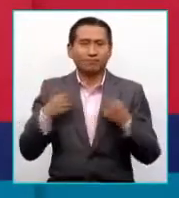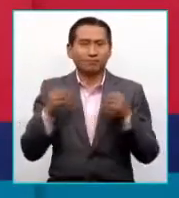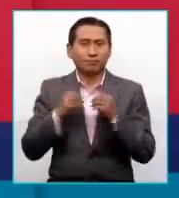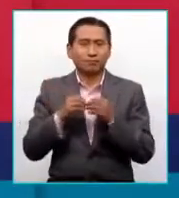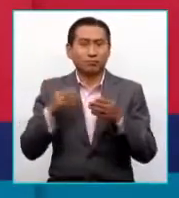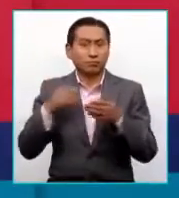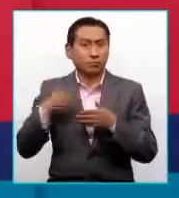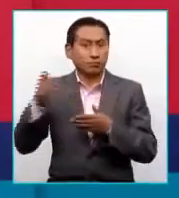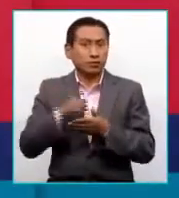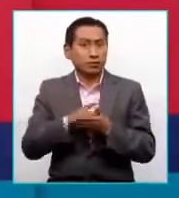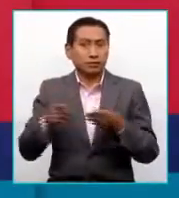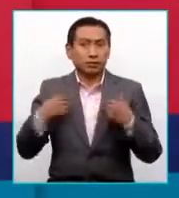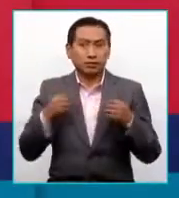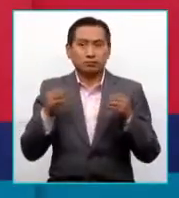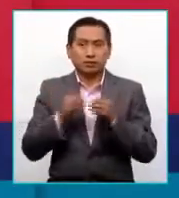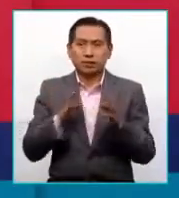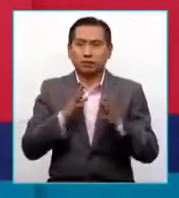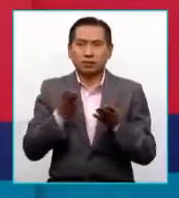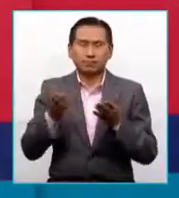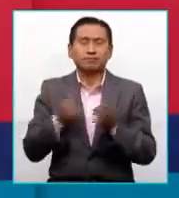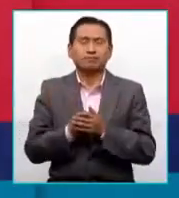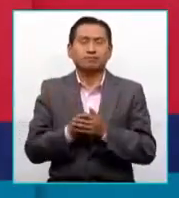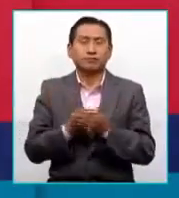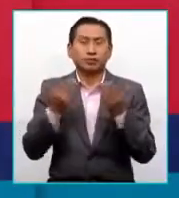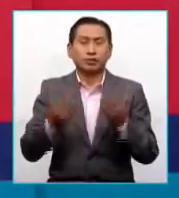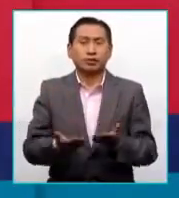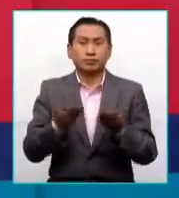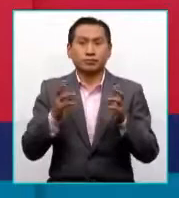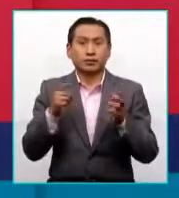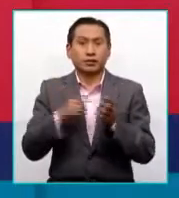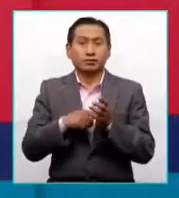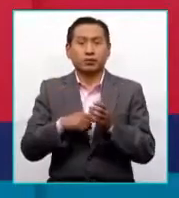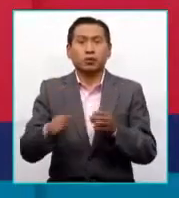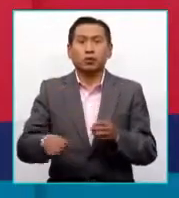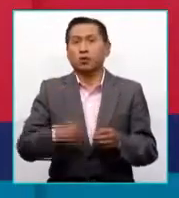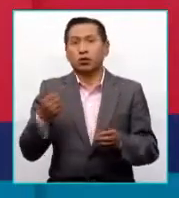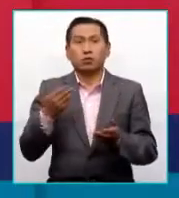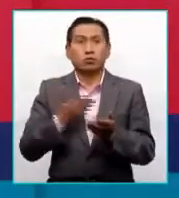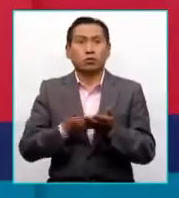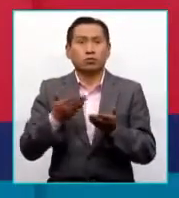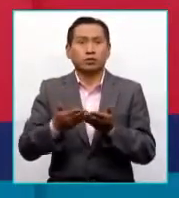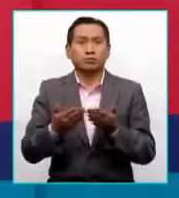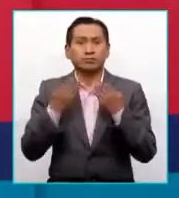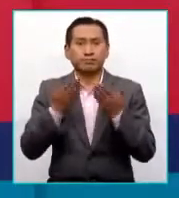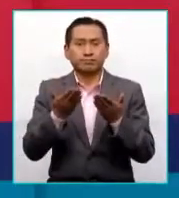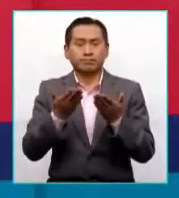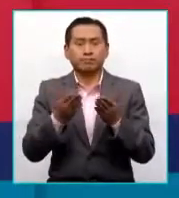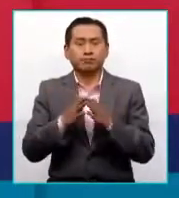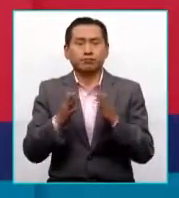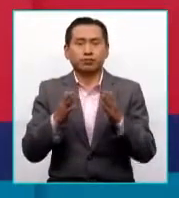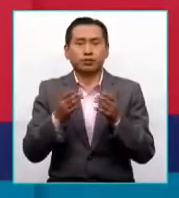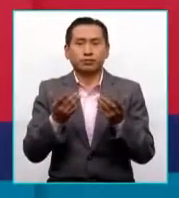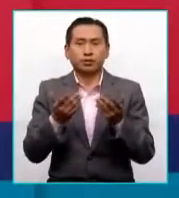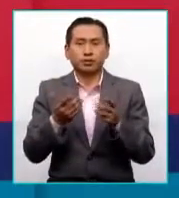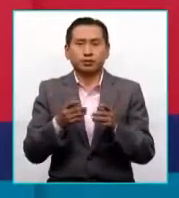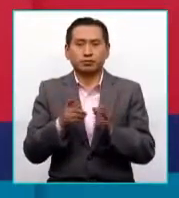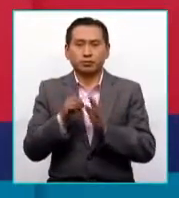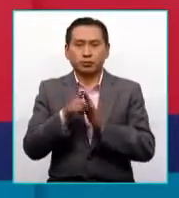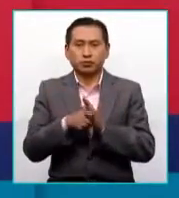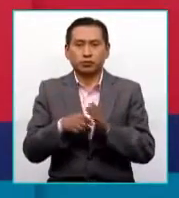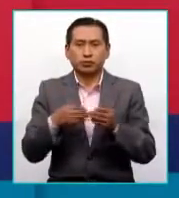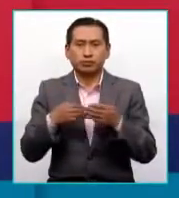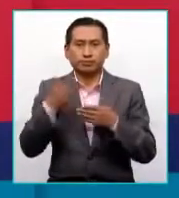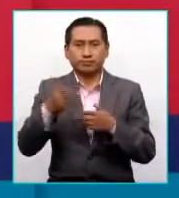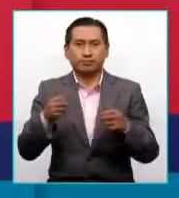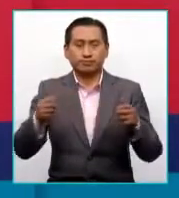la próxima semana estaremos conversando con ella. Vamos directamente a hablar sobre otra propuesta. Quiero agradecerle a Diego Aramburo por habernos esperado unos minutos del otro